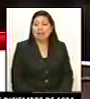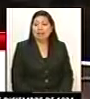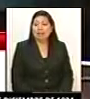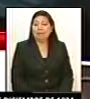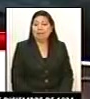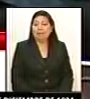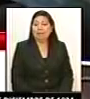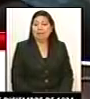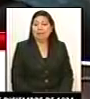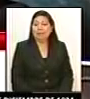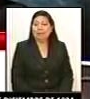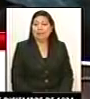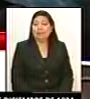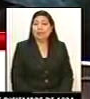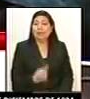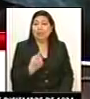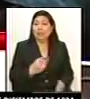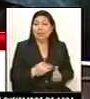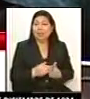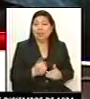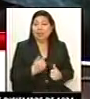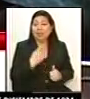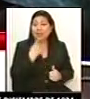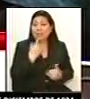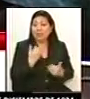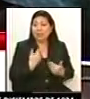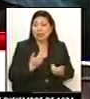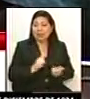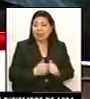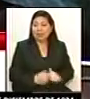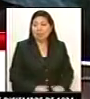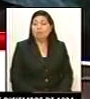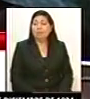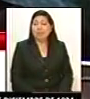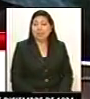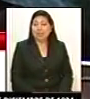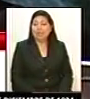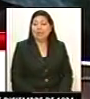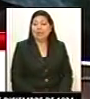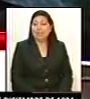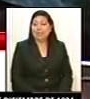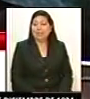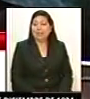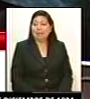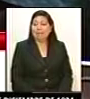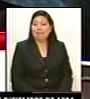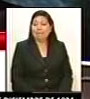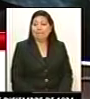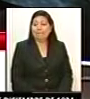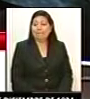Tiempo adicional. Sí, solo el artículo 1, que es el que tendríamos que modificar, señor presidente.